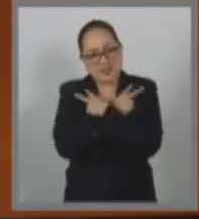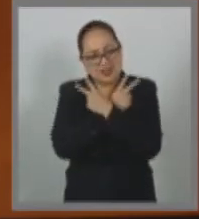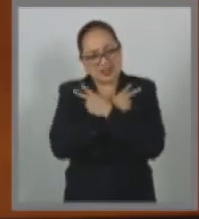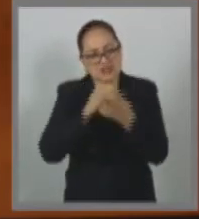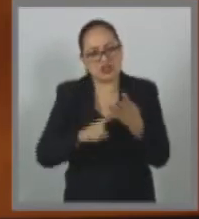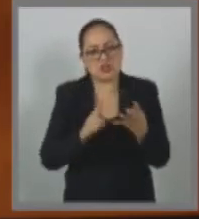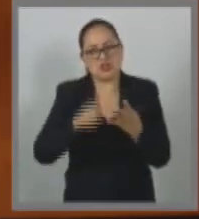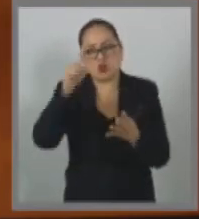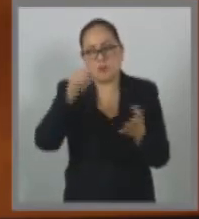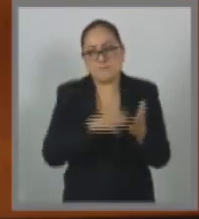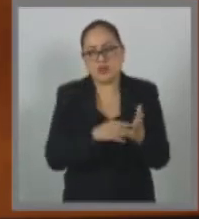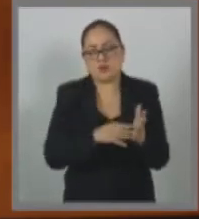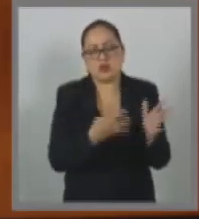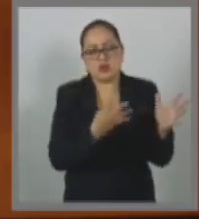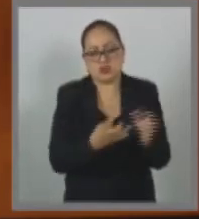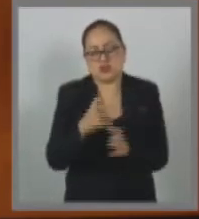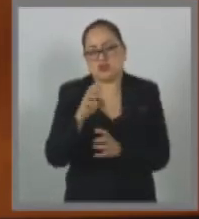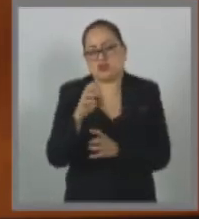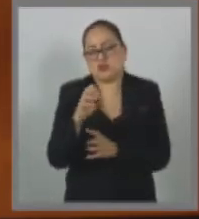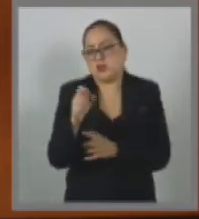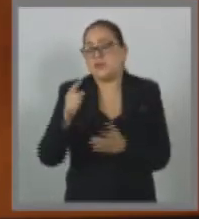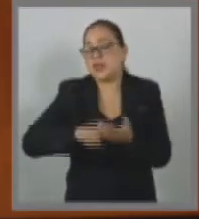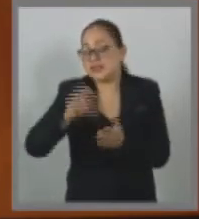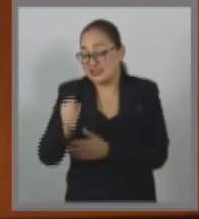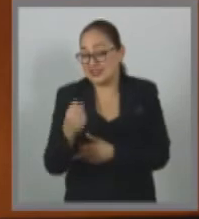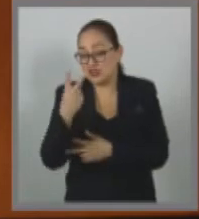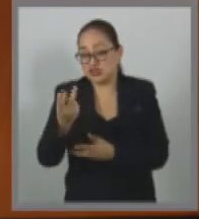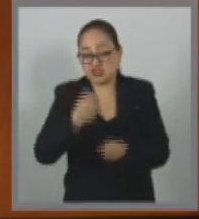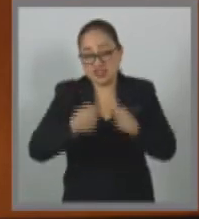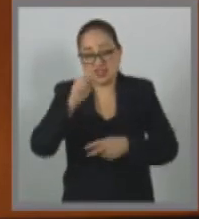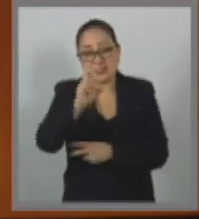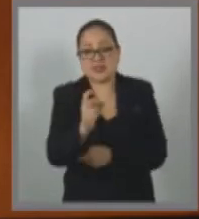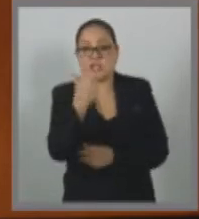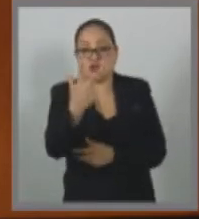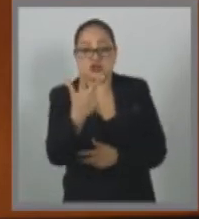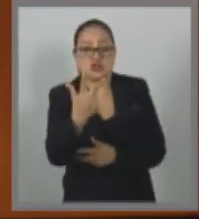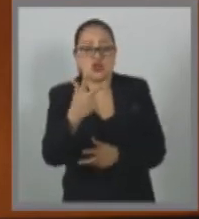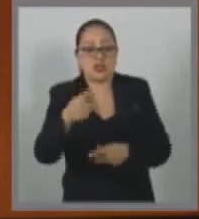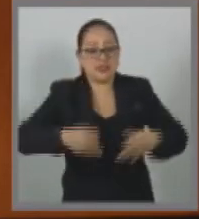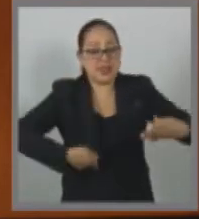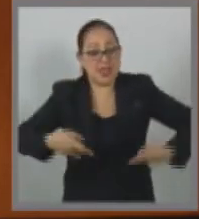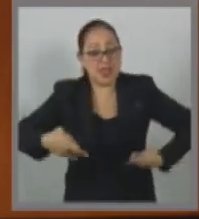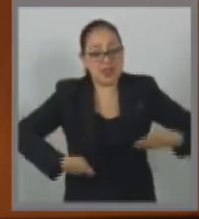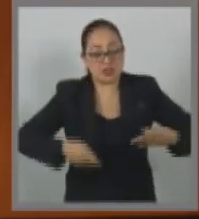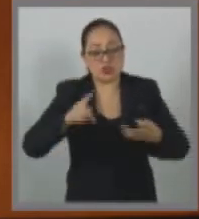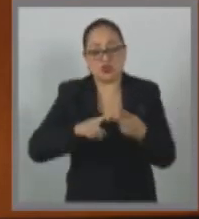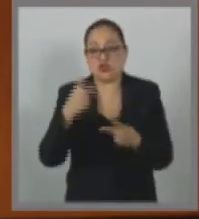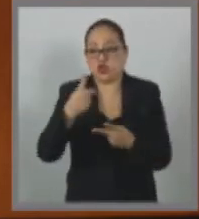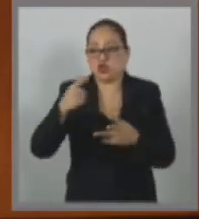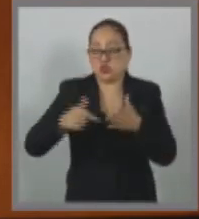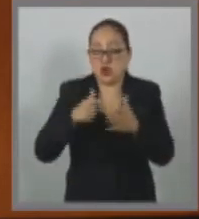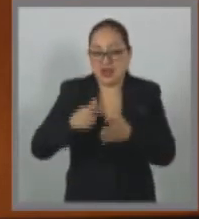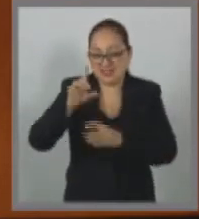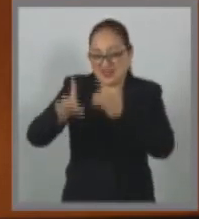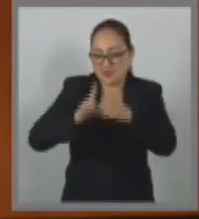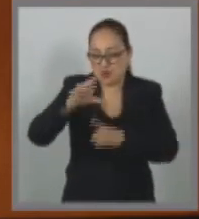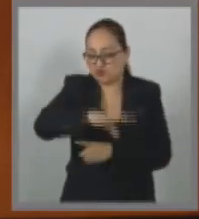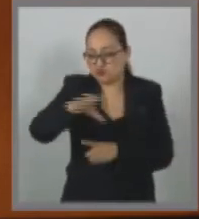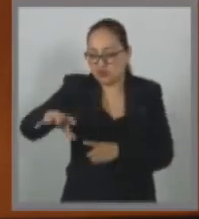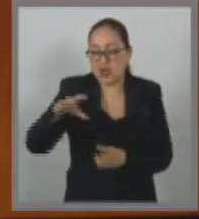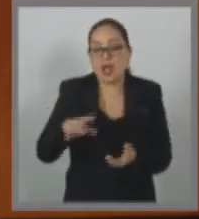1.400 farmacias, 62 tiendas, 38 teatros, 12 unidades deportivas y 17